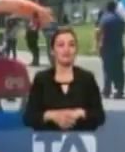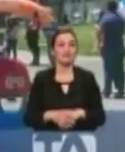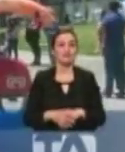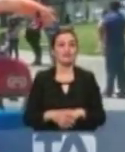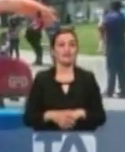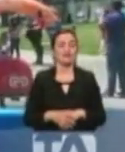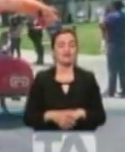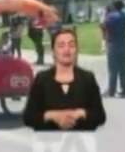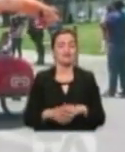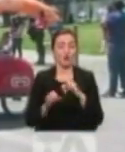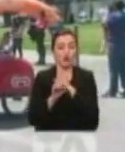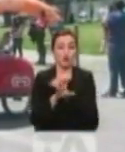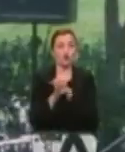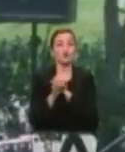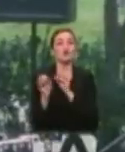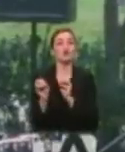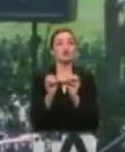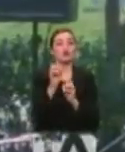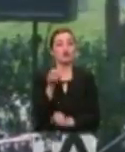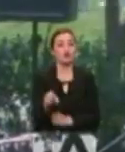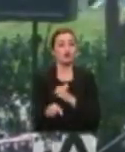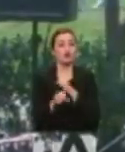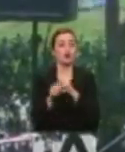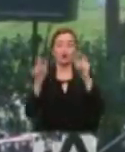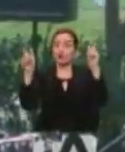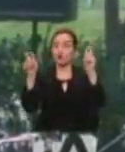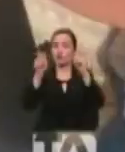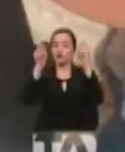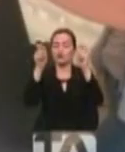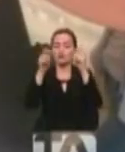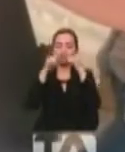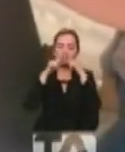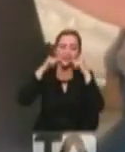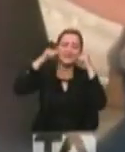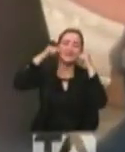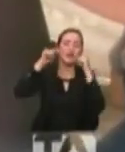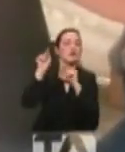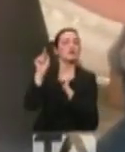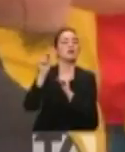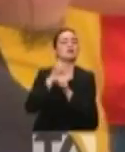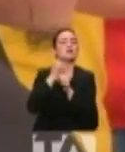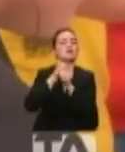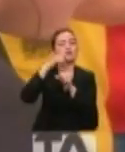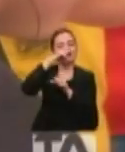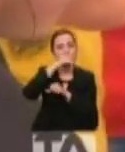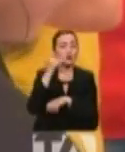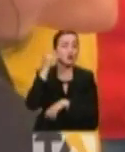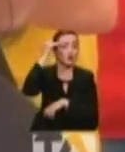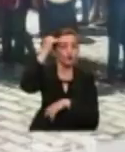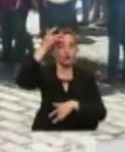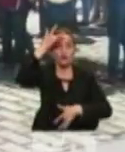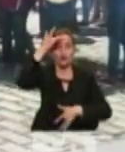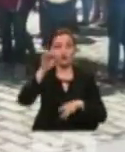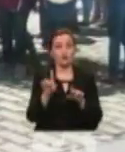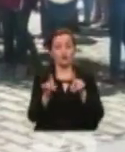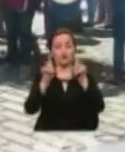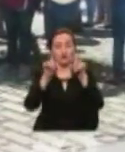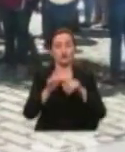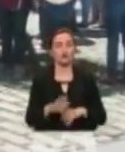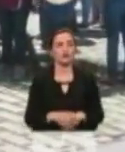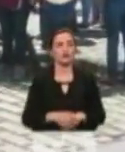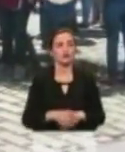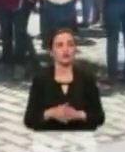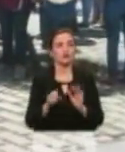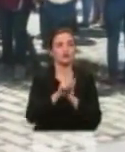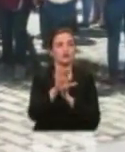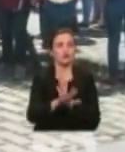no. La campaña es organizada todos los años por la Fundación Dibuja, que trabaja con niños y adultos enfermos de cáncer. Podemos entregarles